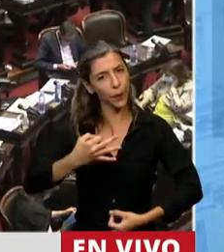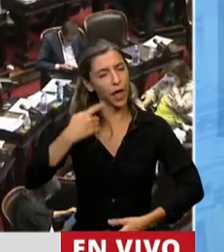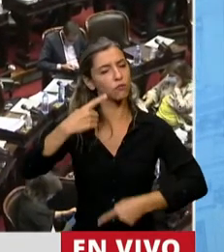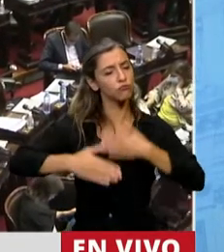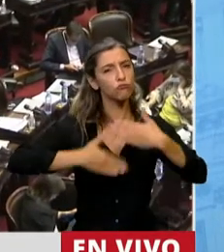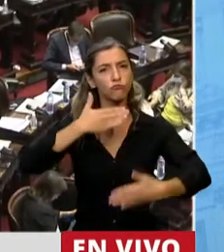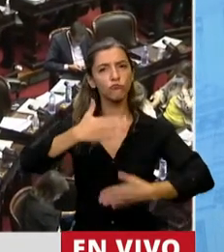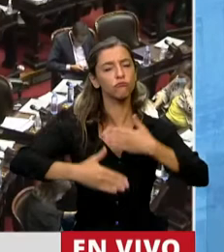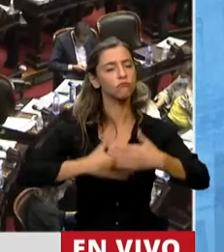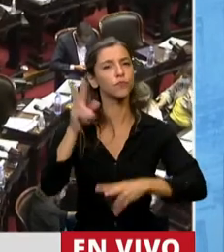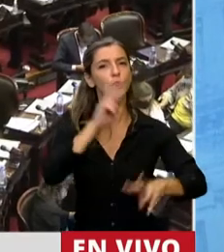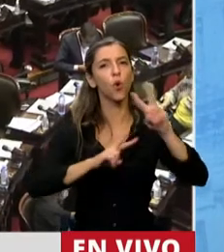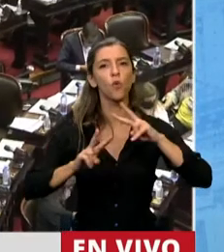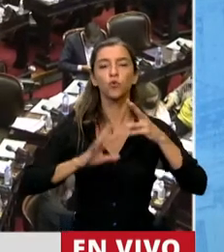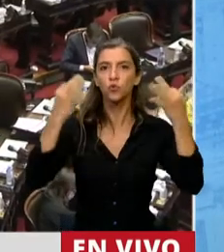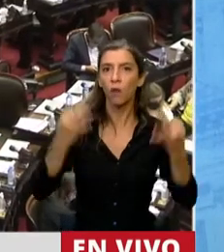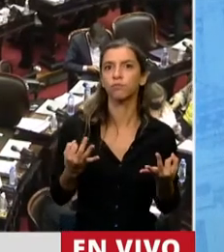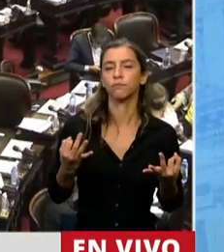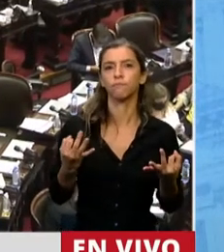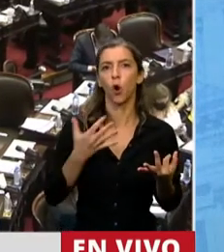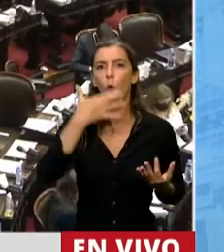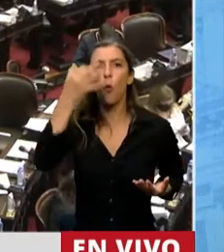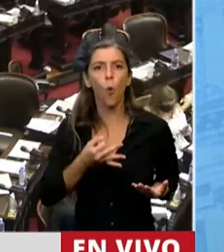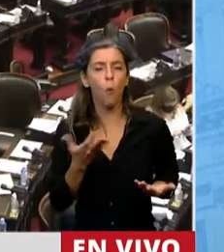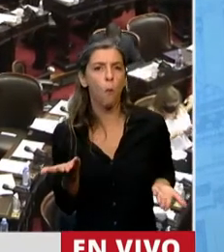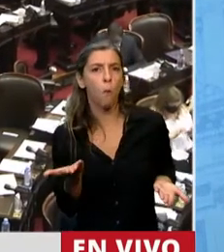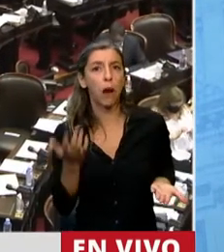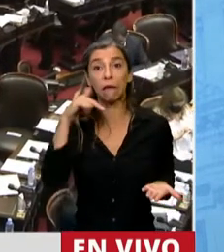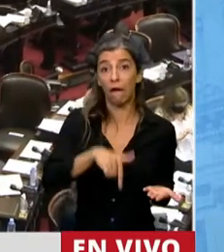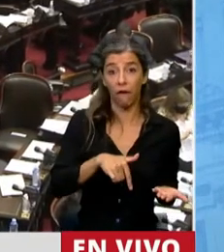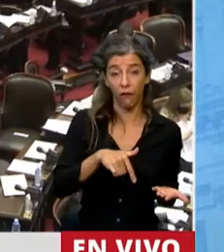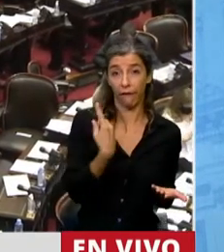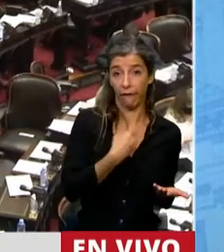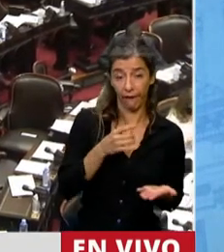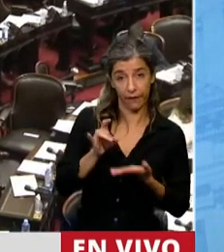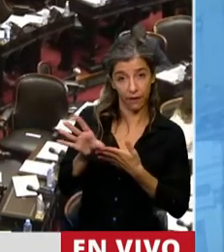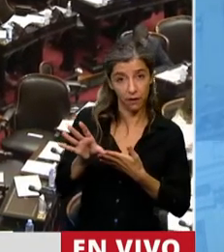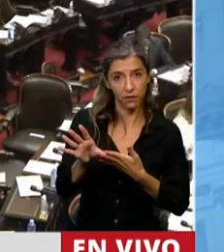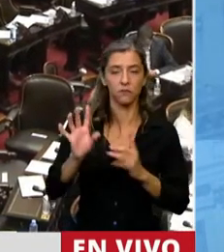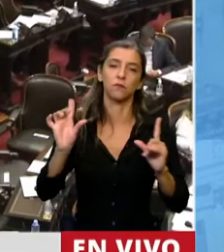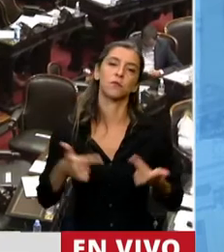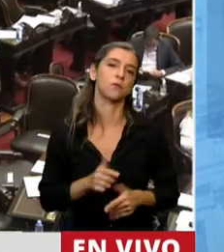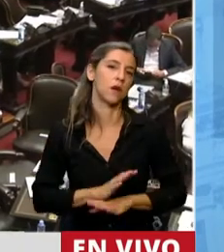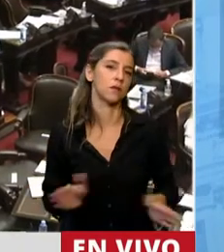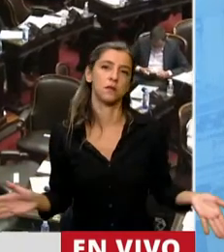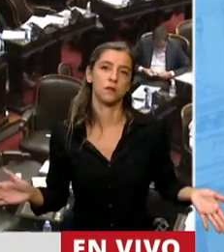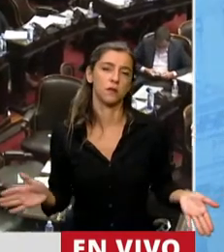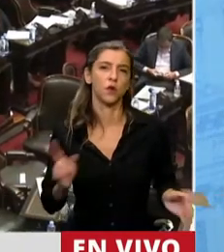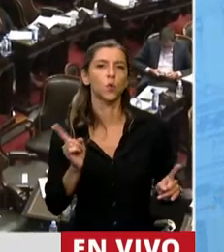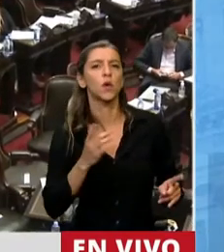y el poder judicial de la provincia de Tucumán, sea echado del Poder Judicial. Y repito, no es una cuestión política la que me